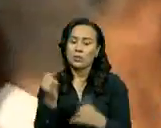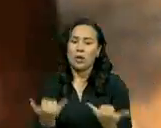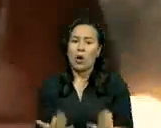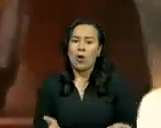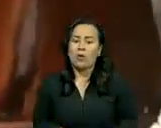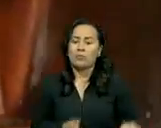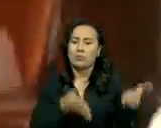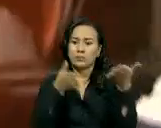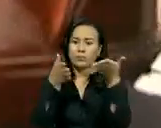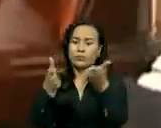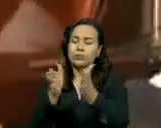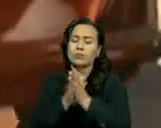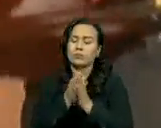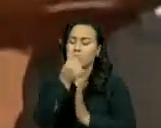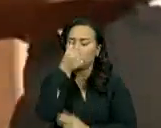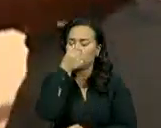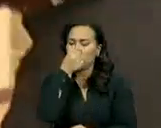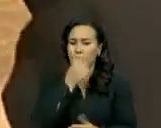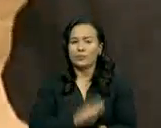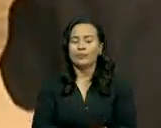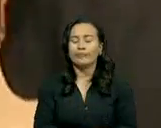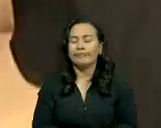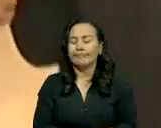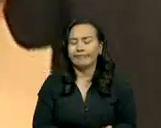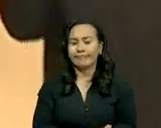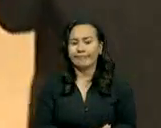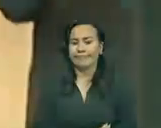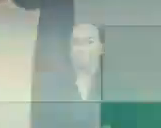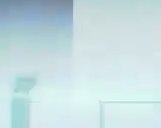informó Carlos Julio Gurumendi.